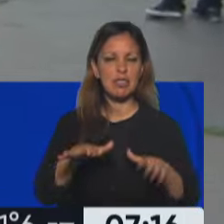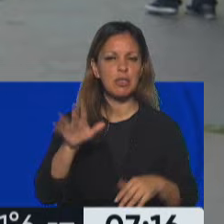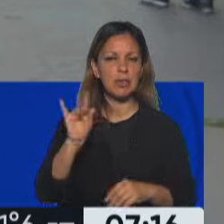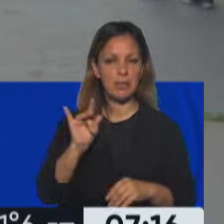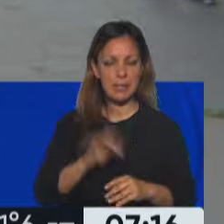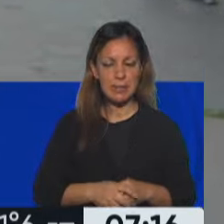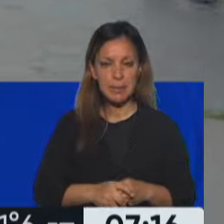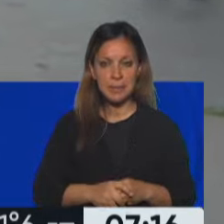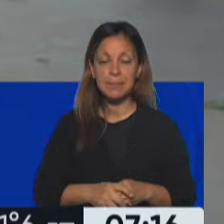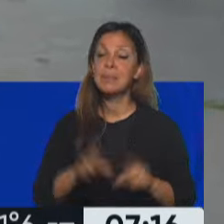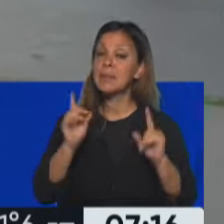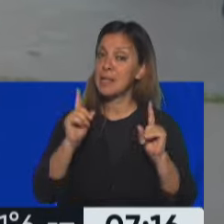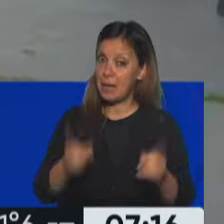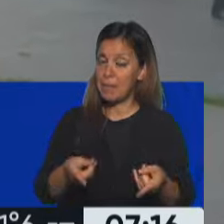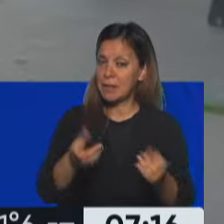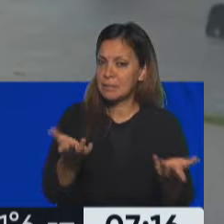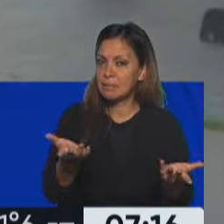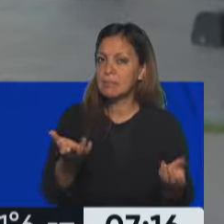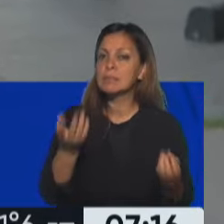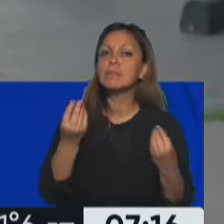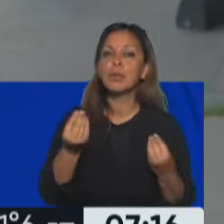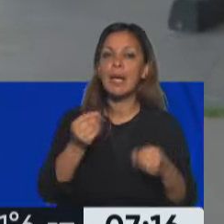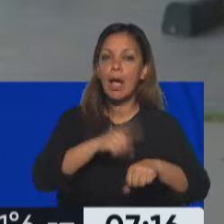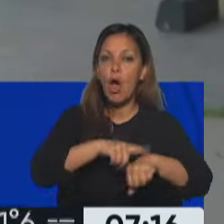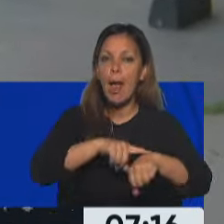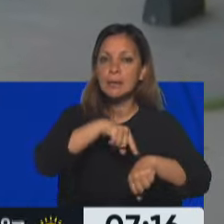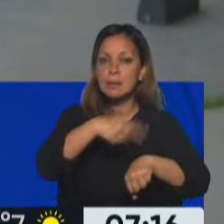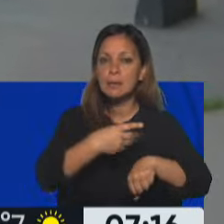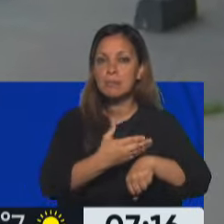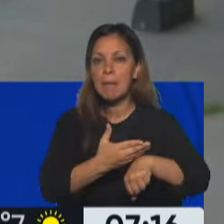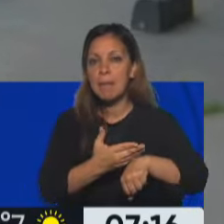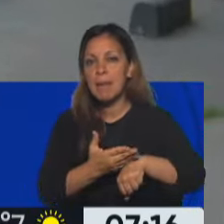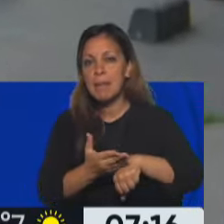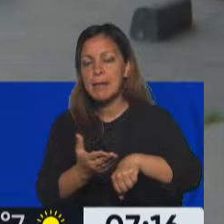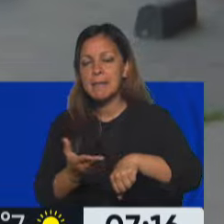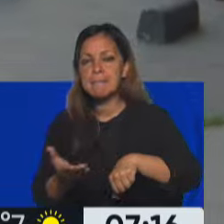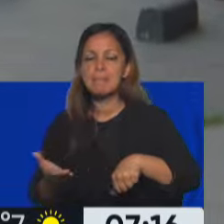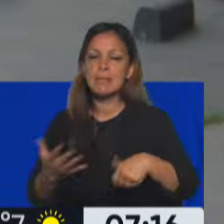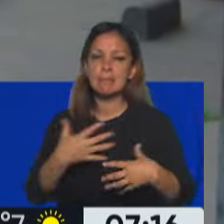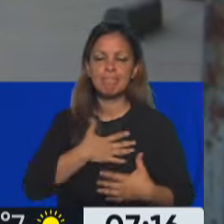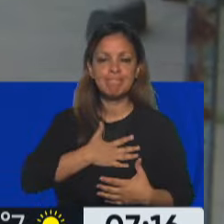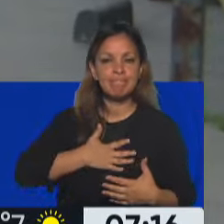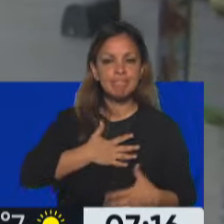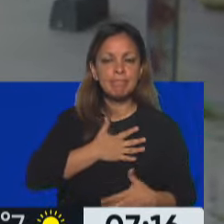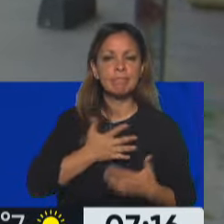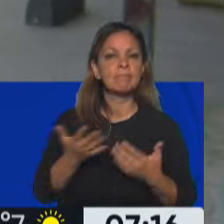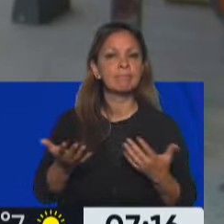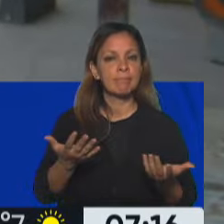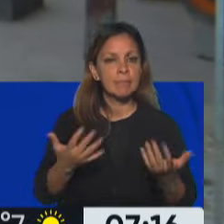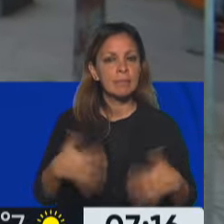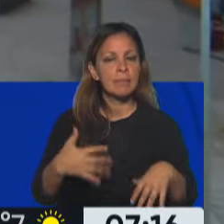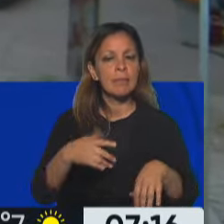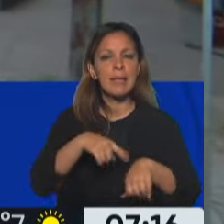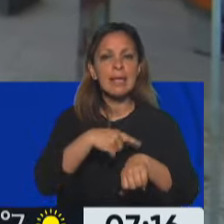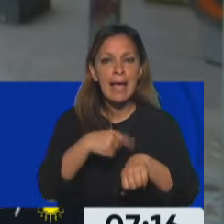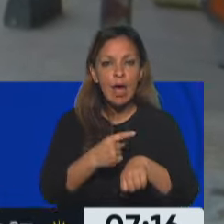no solo por las noticias, sino también por el paso de las horas. Ya pasaron más de 48 horas, cada hora,